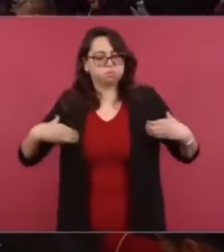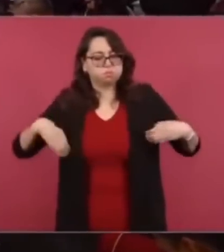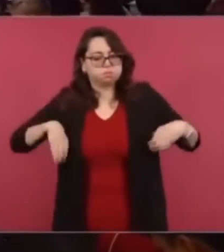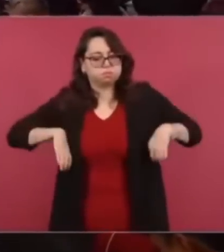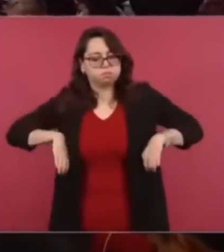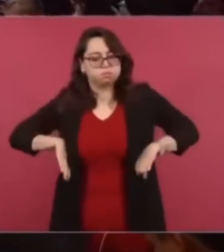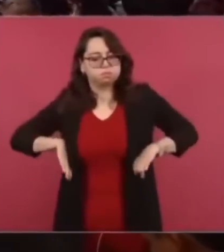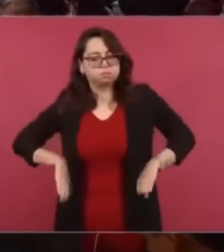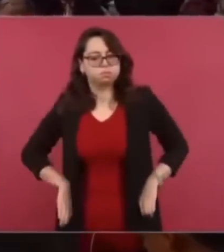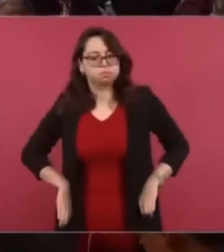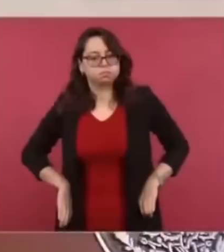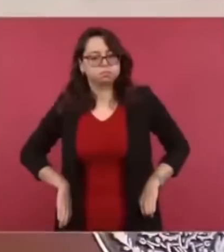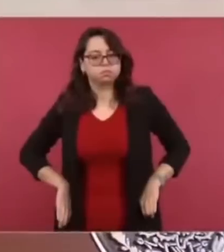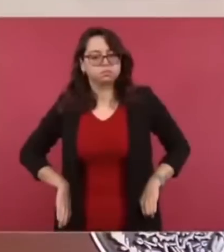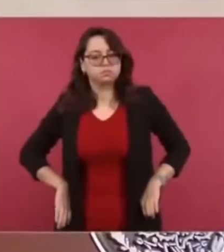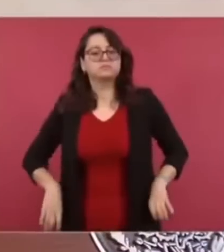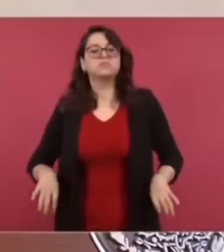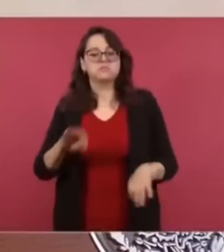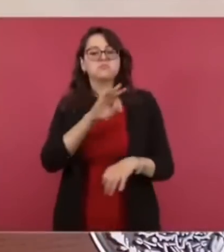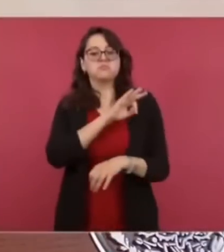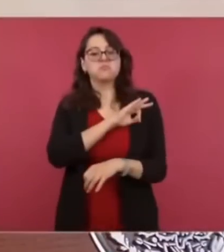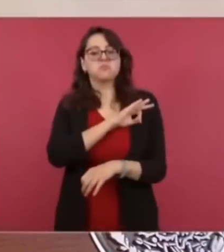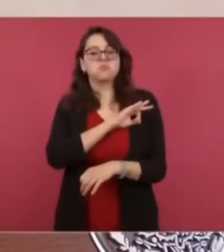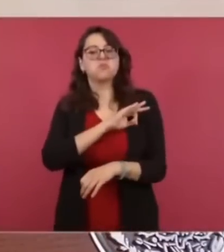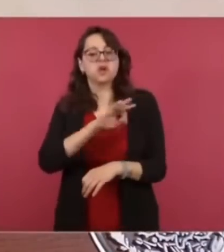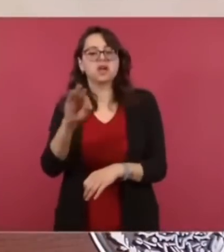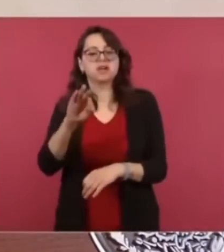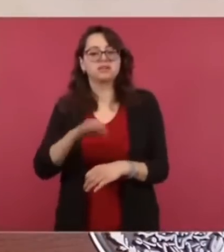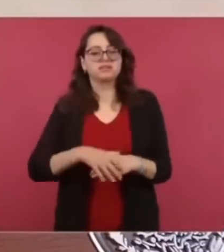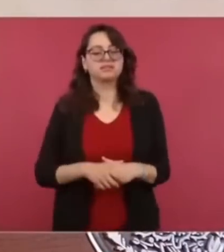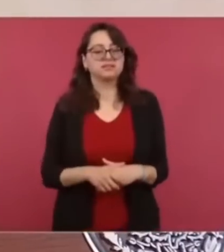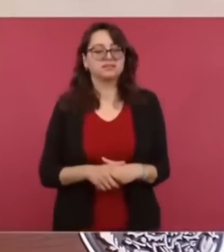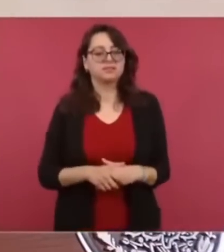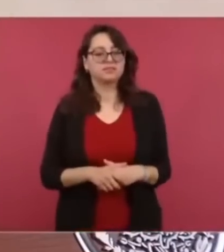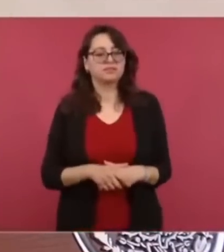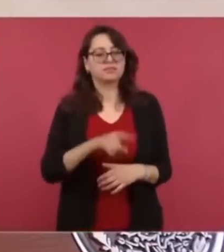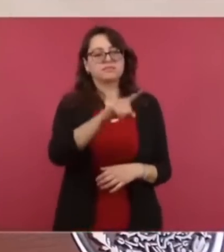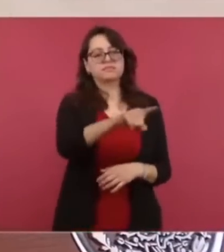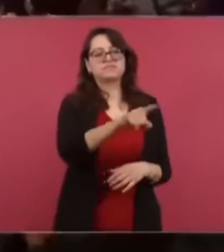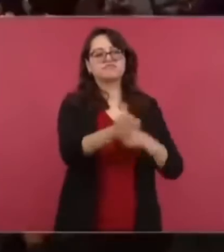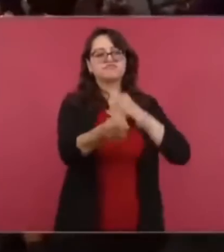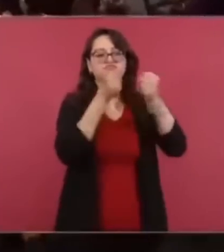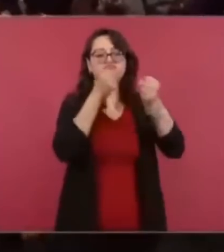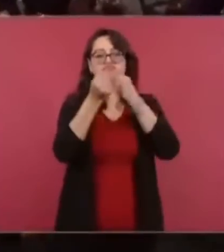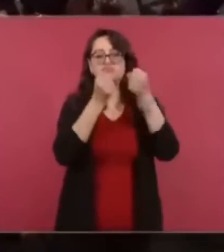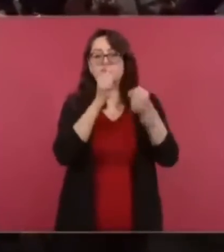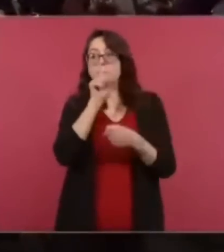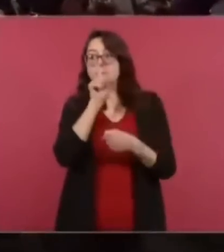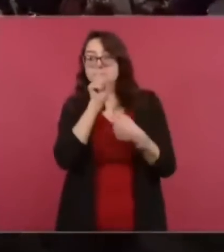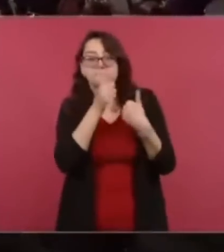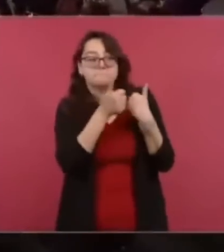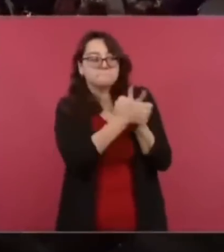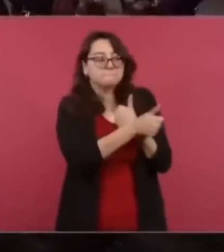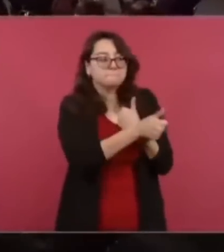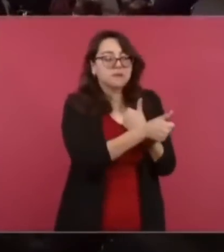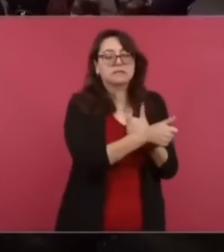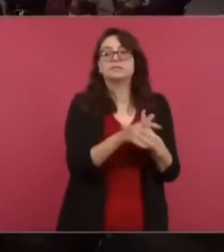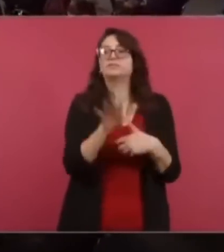de dinero en unas cuantas manos, mientras la mayoría de los mexicanos